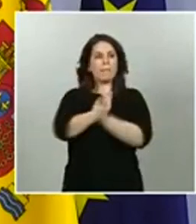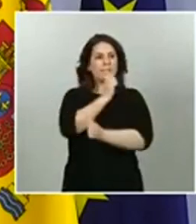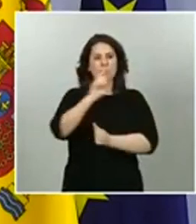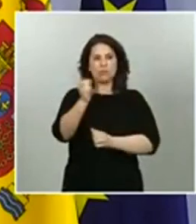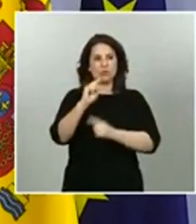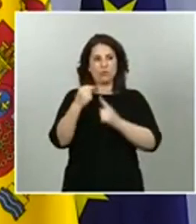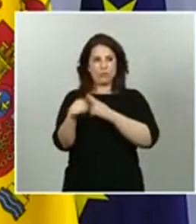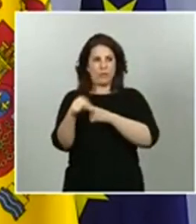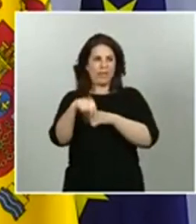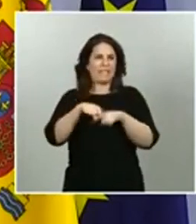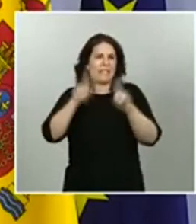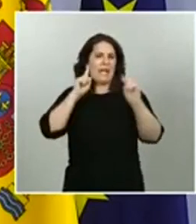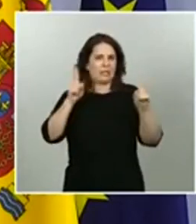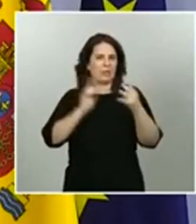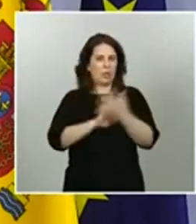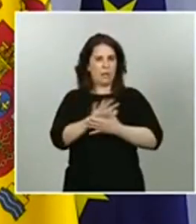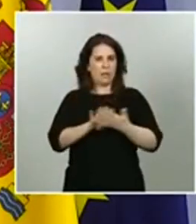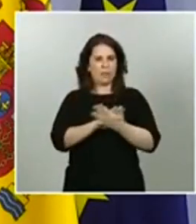evidentemente,